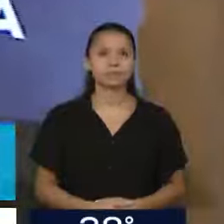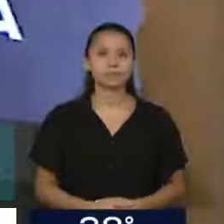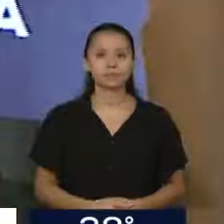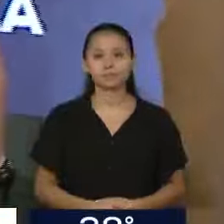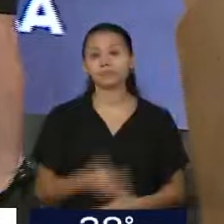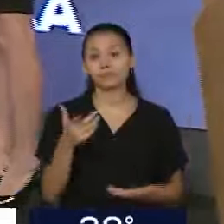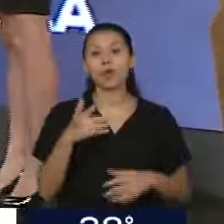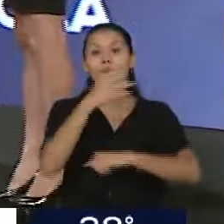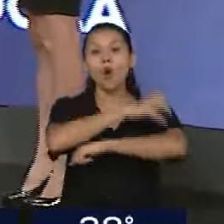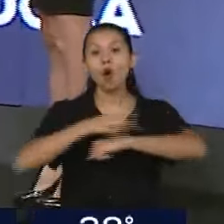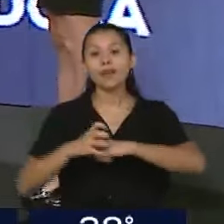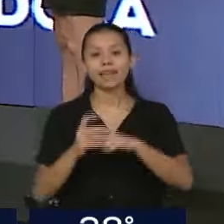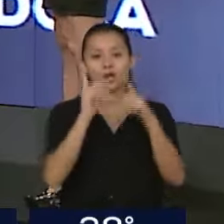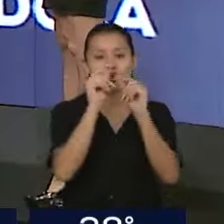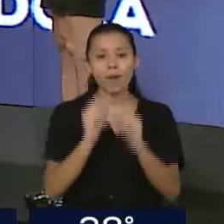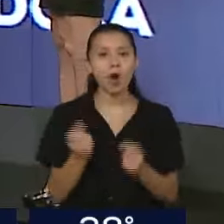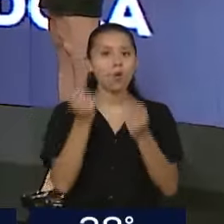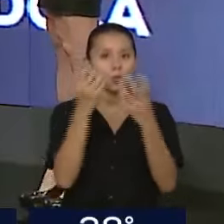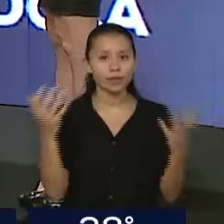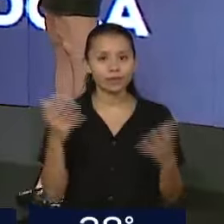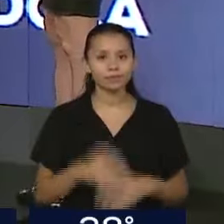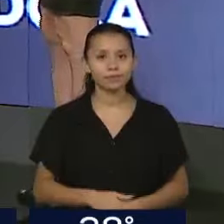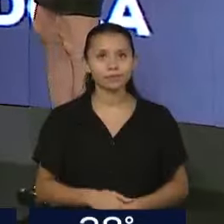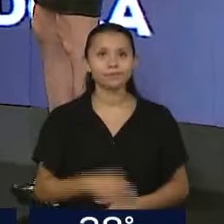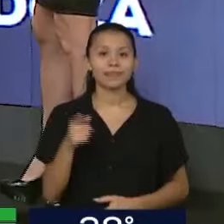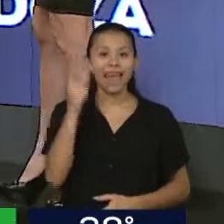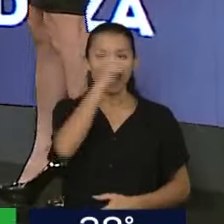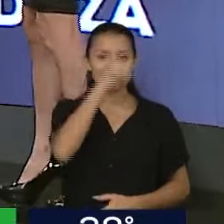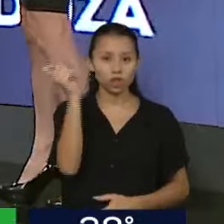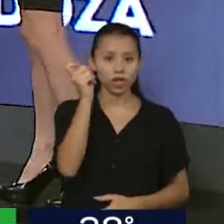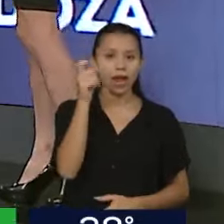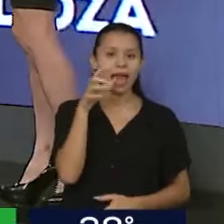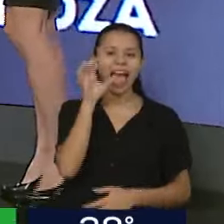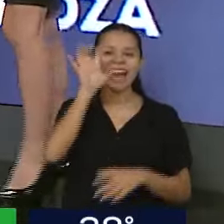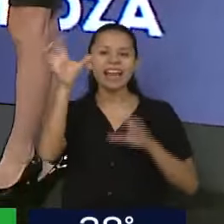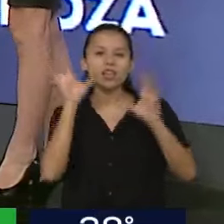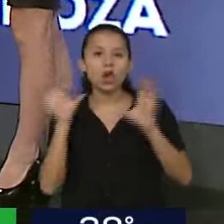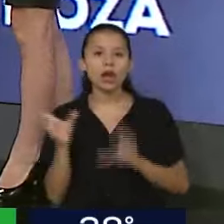y este es el panorama nacional, regional y provincial.